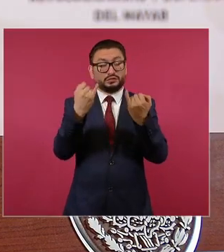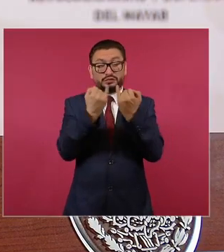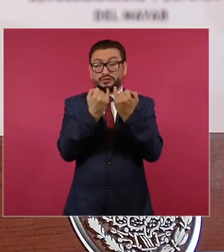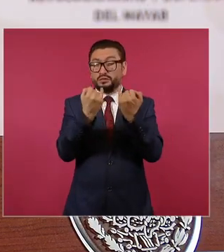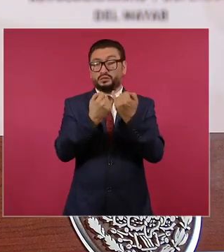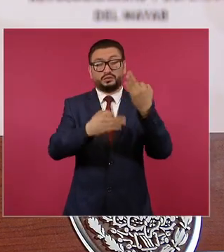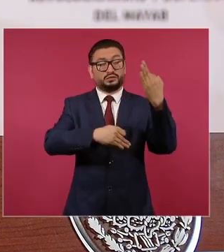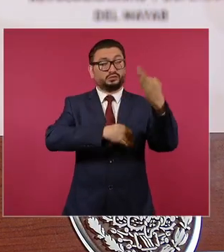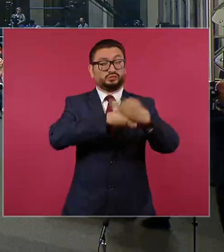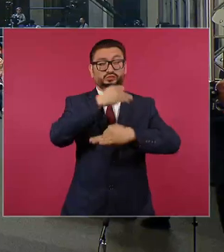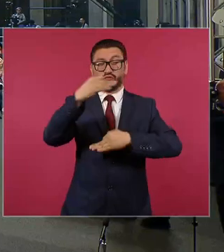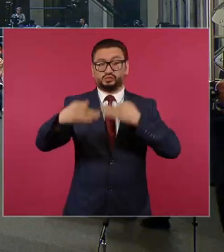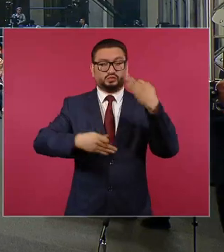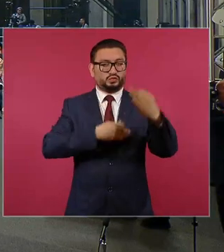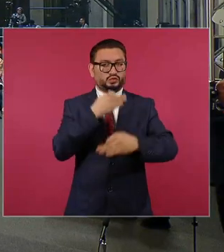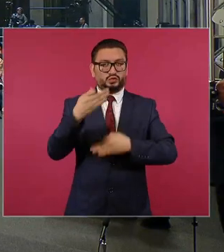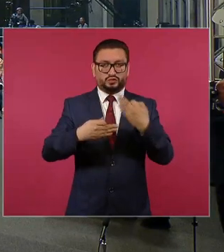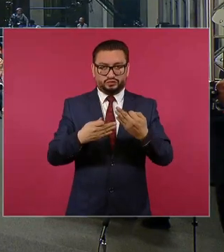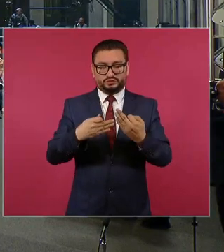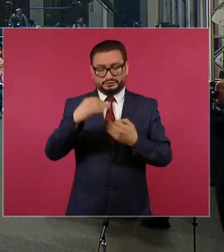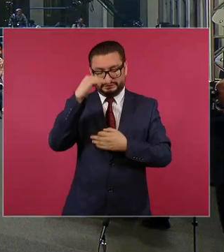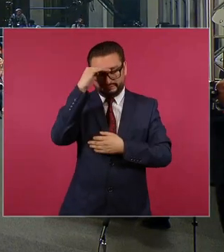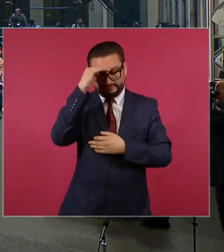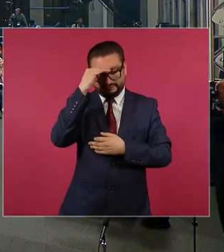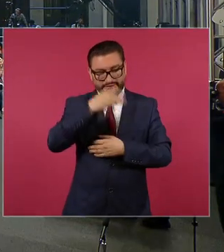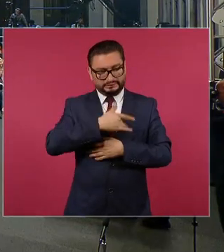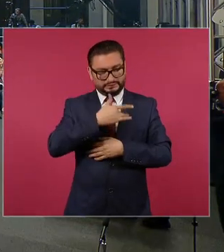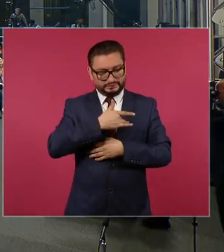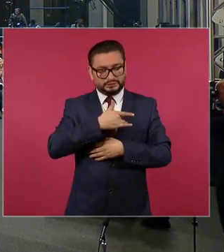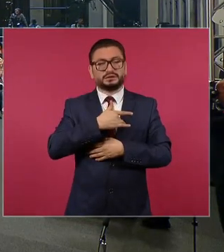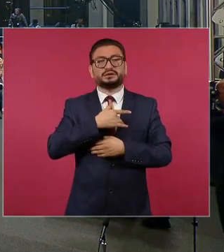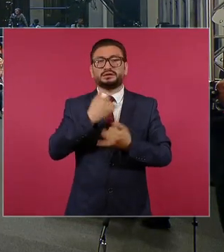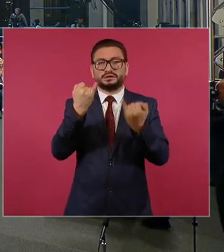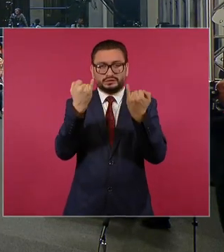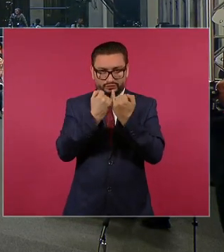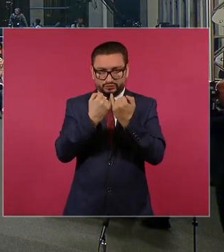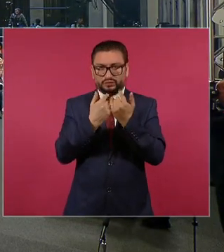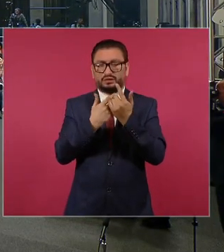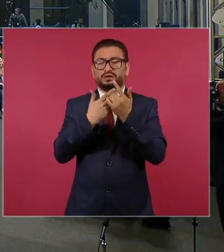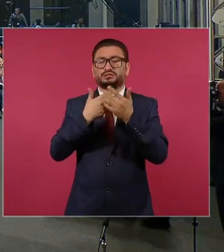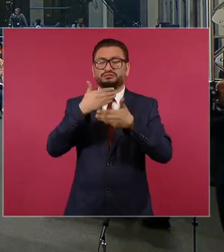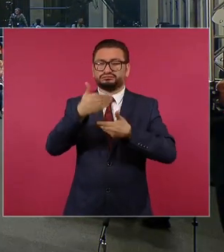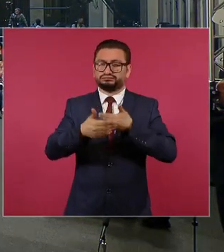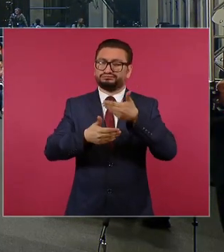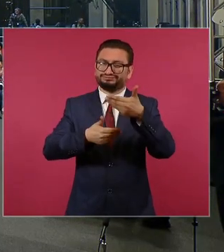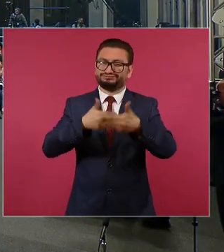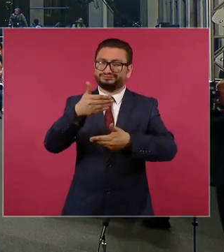todos, y seguir avanzando para